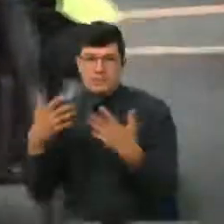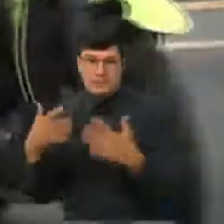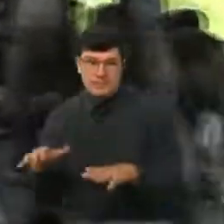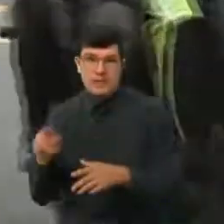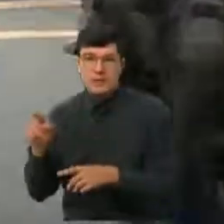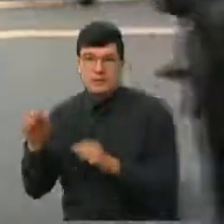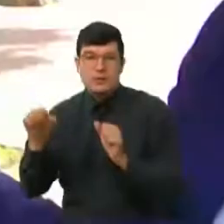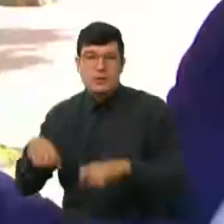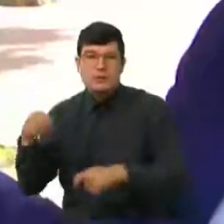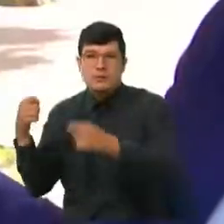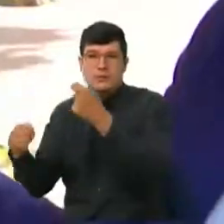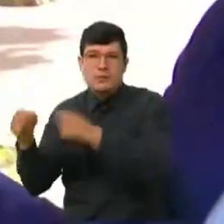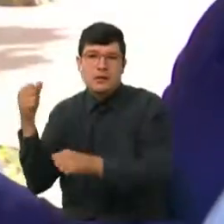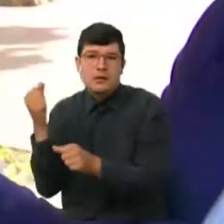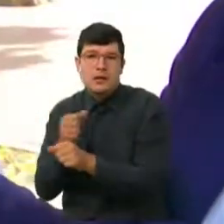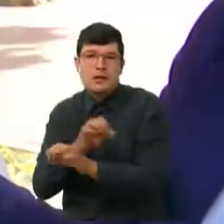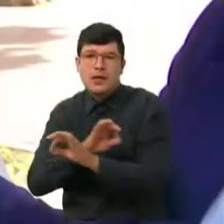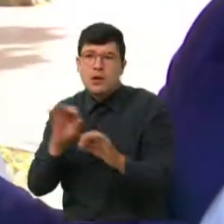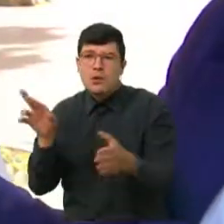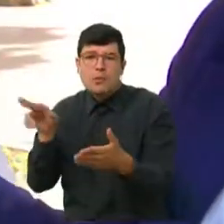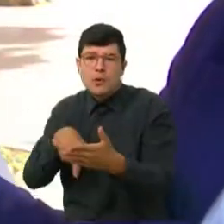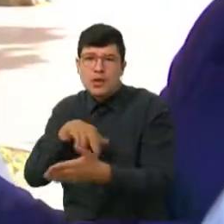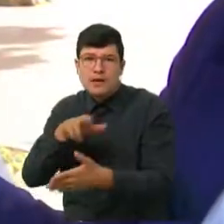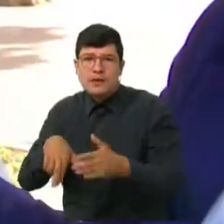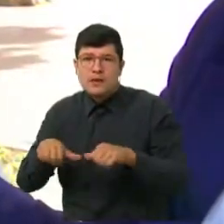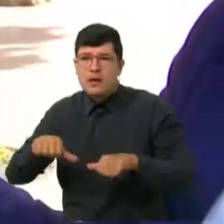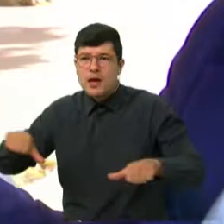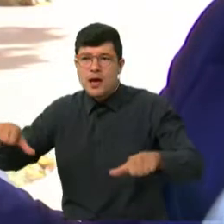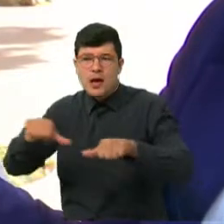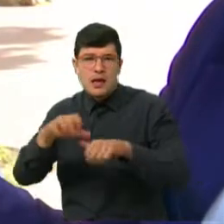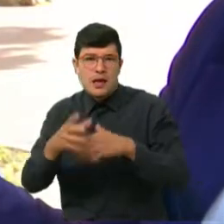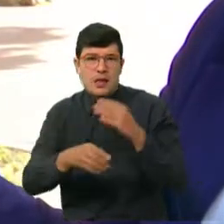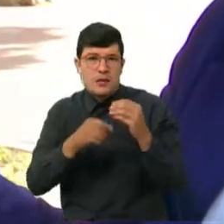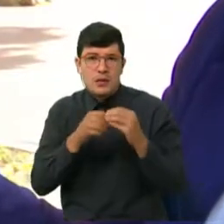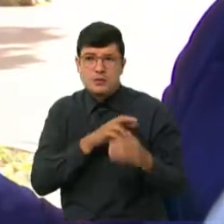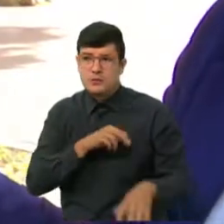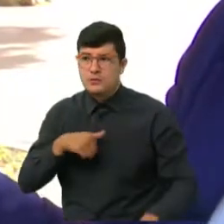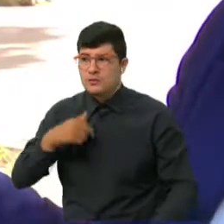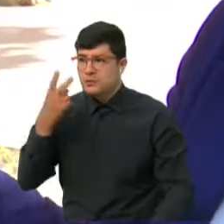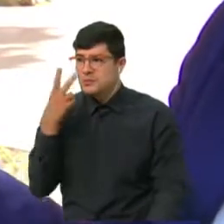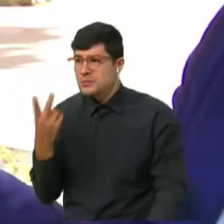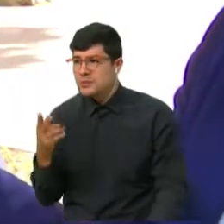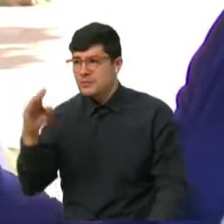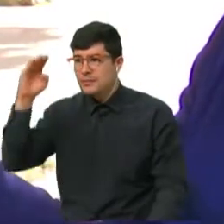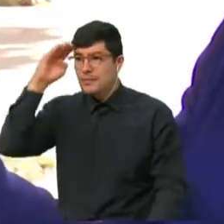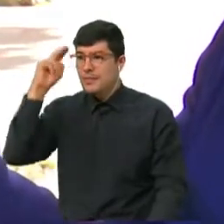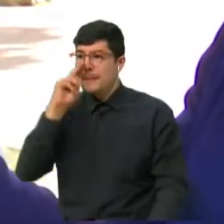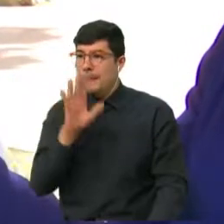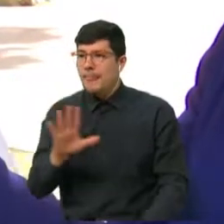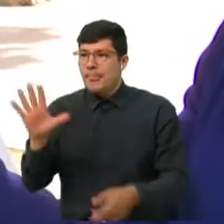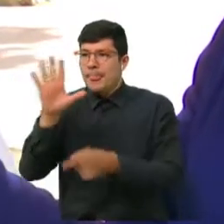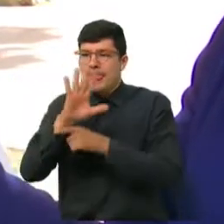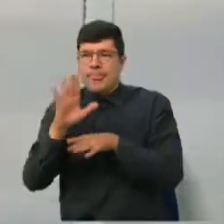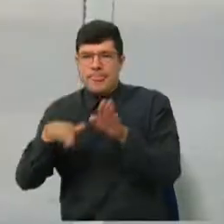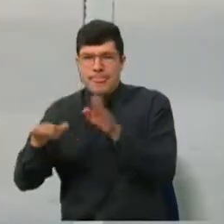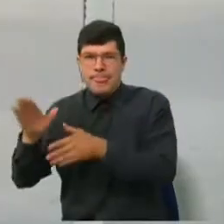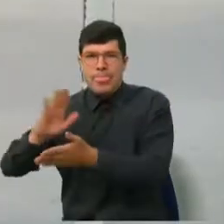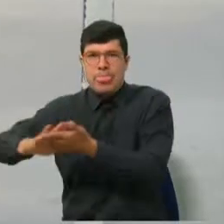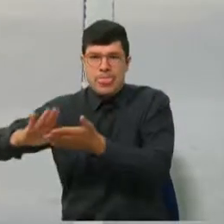trabajando normalmente sin ningún tipo de restricción y notamos que las autoridades de pronto son un poco